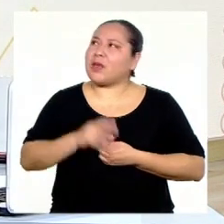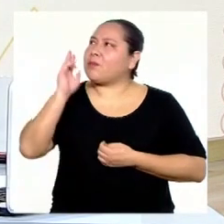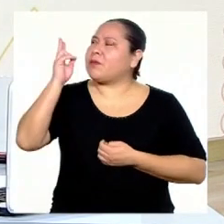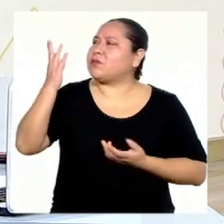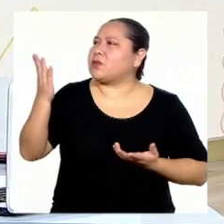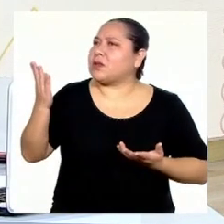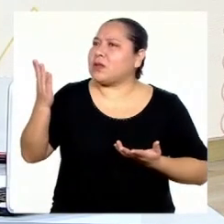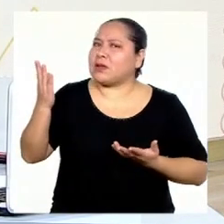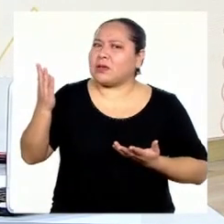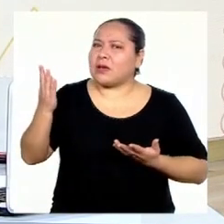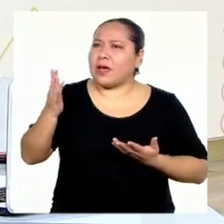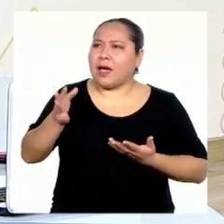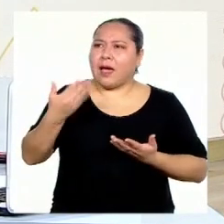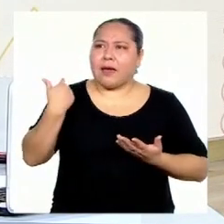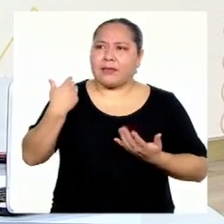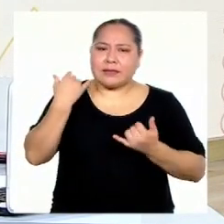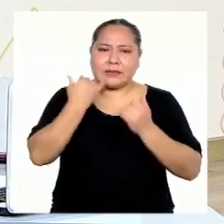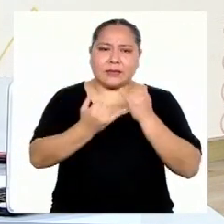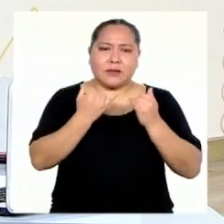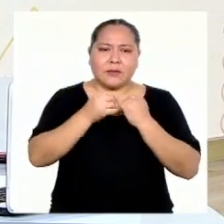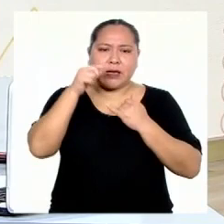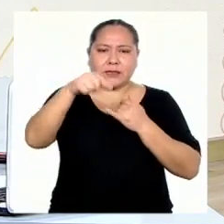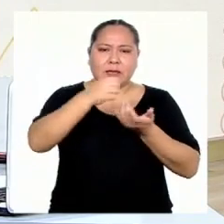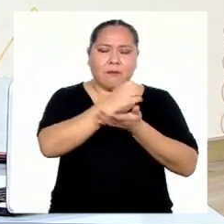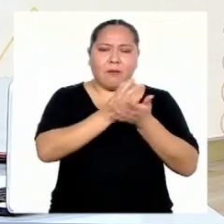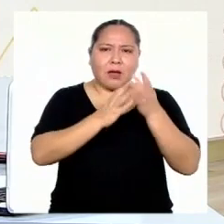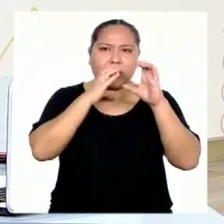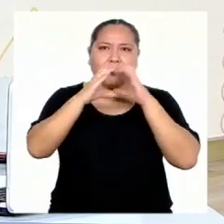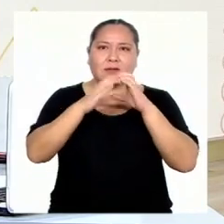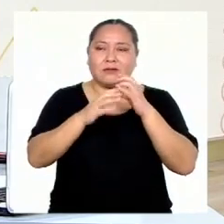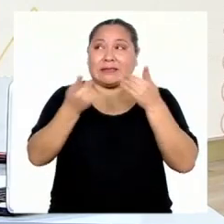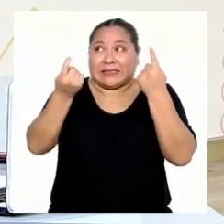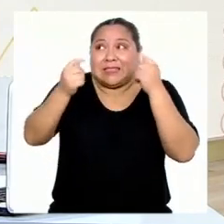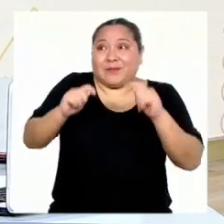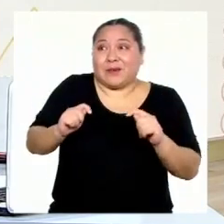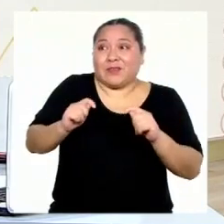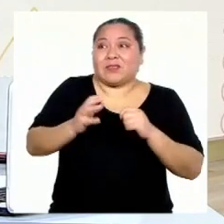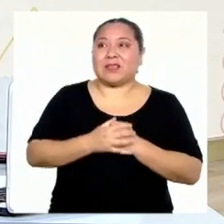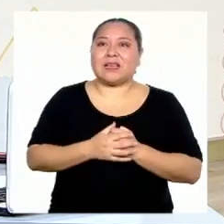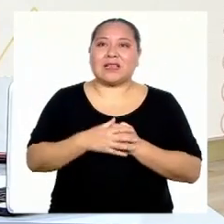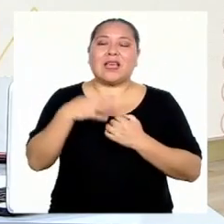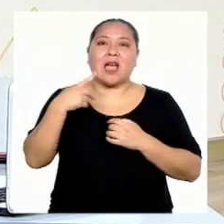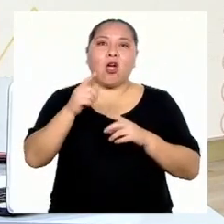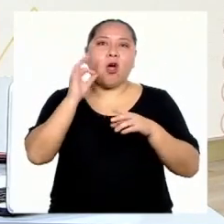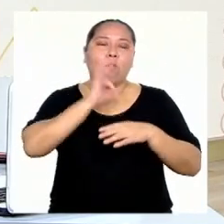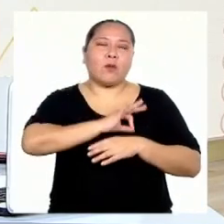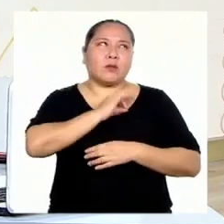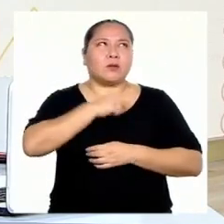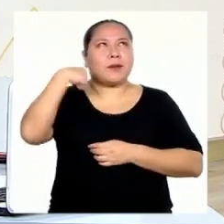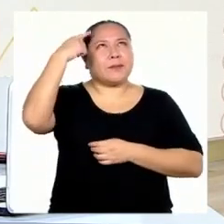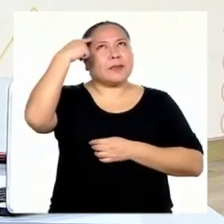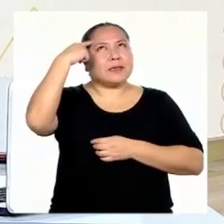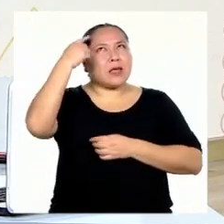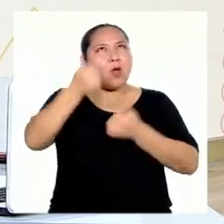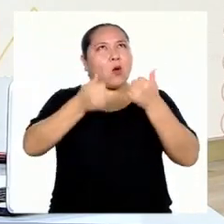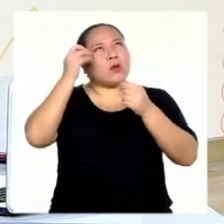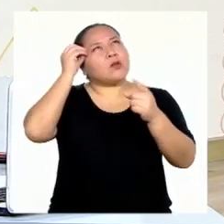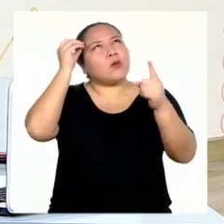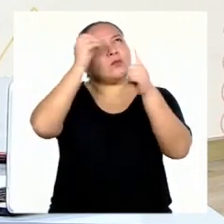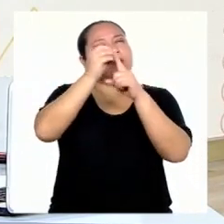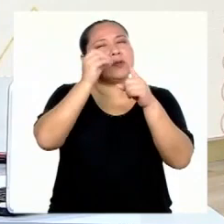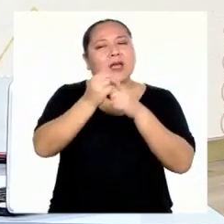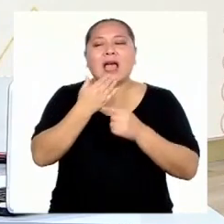Profesora, antes de determinar la situación comunicativa, vamos a una pausa. Así aprovecho para ir pensando en el propósito,